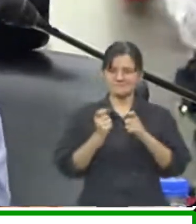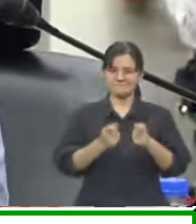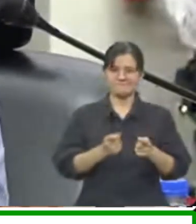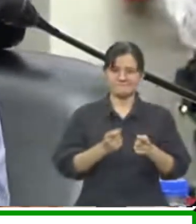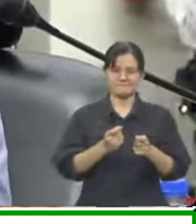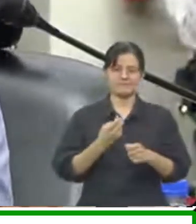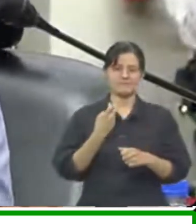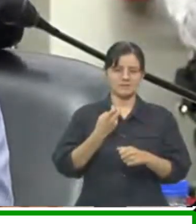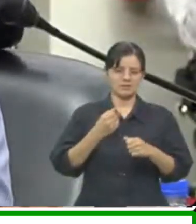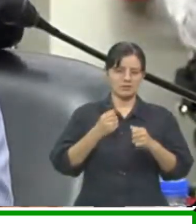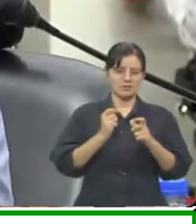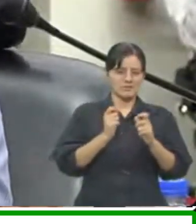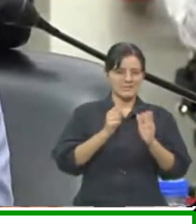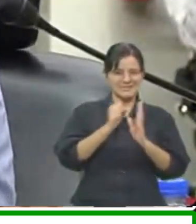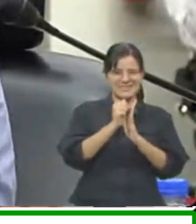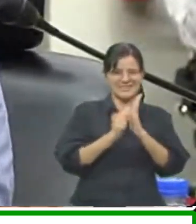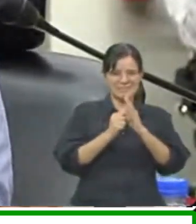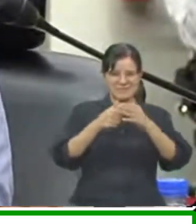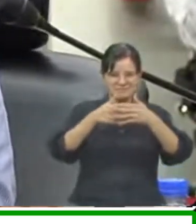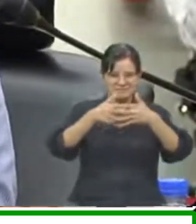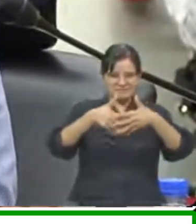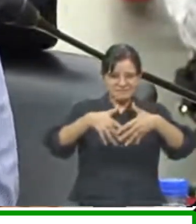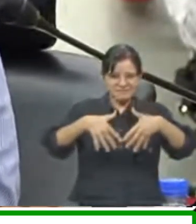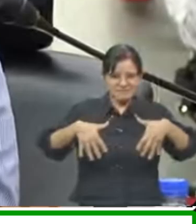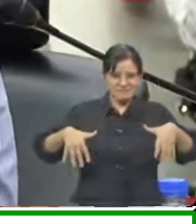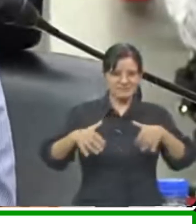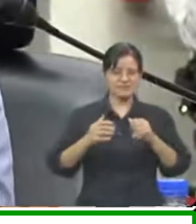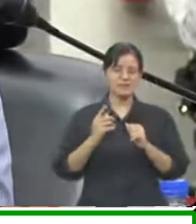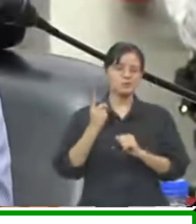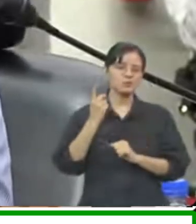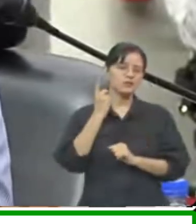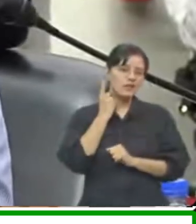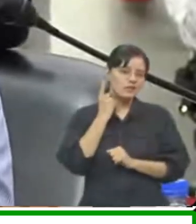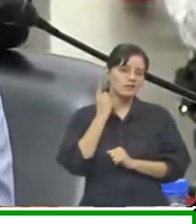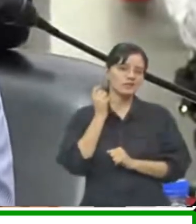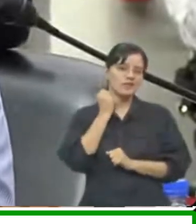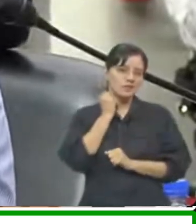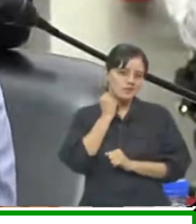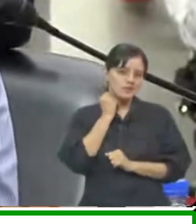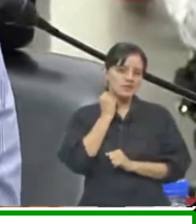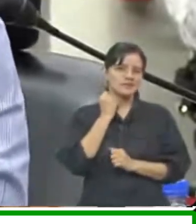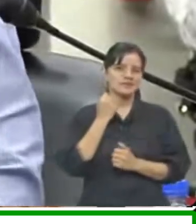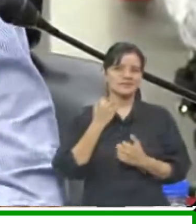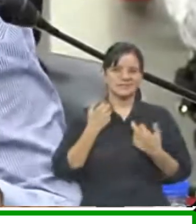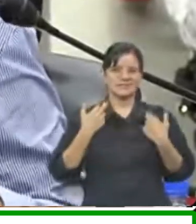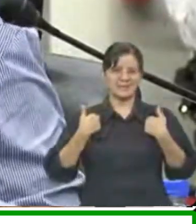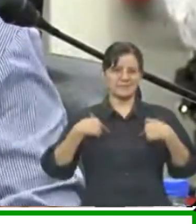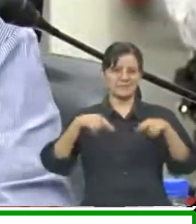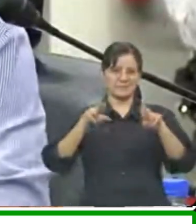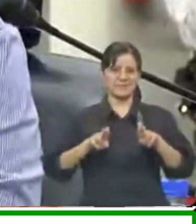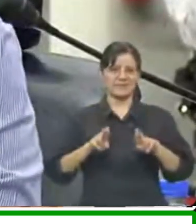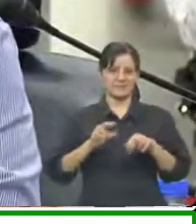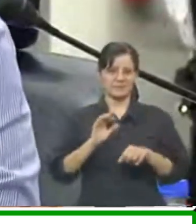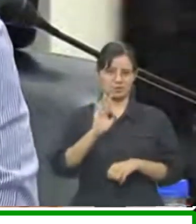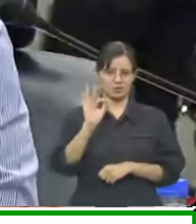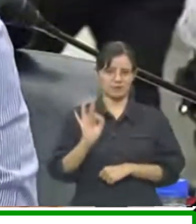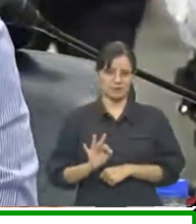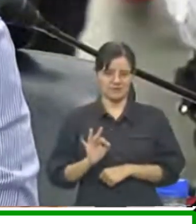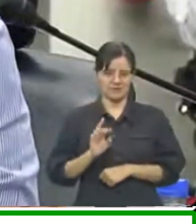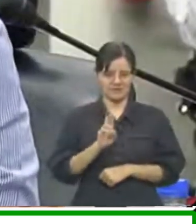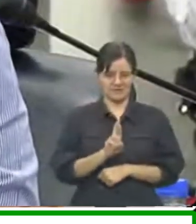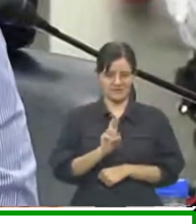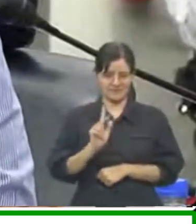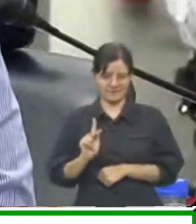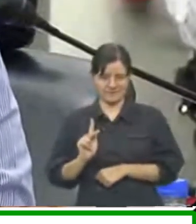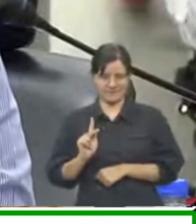de asignación de legisladores, diputados y senadores de representación proporcional es generar condiciones para